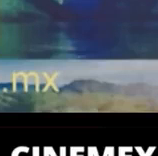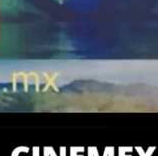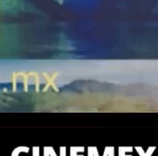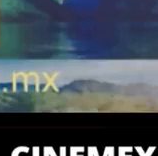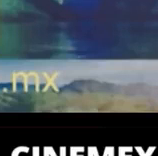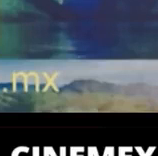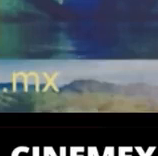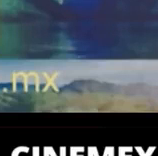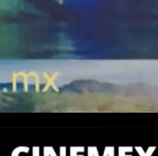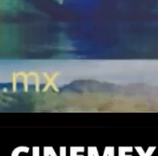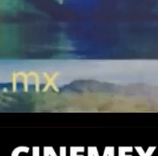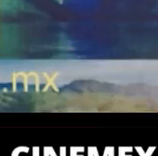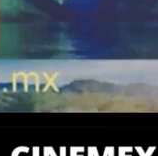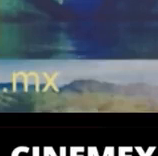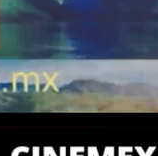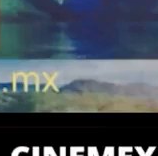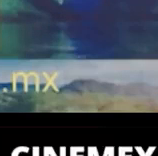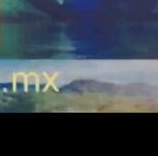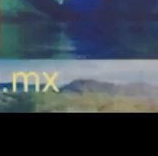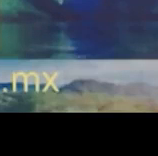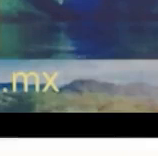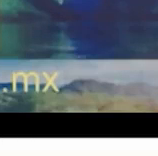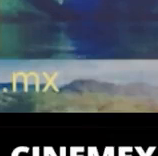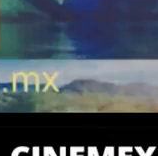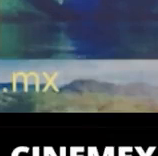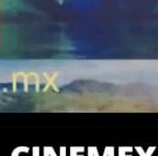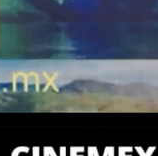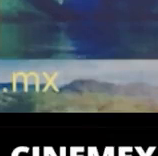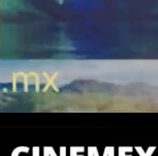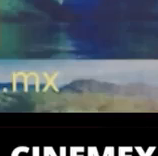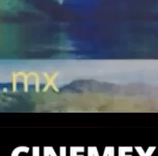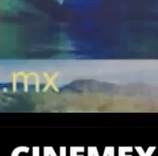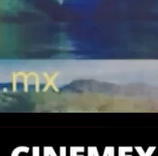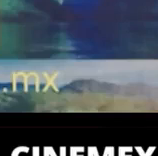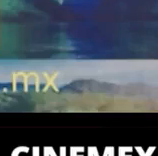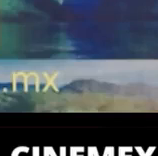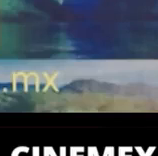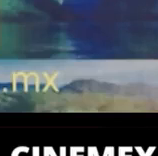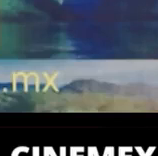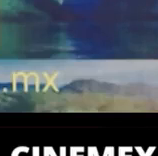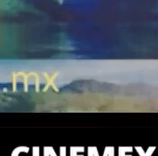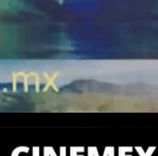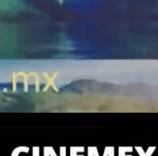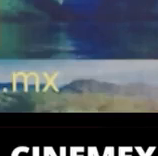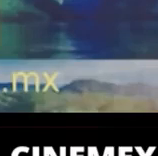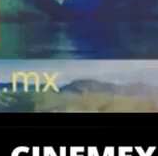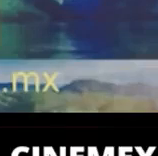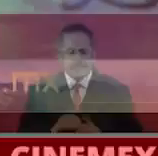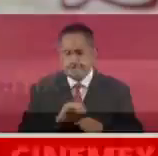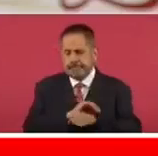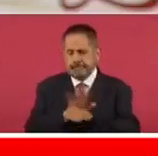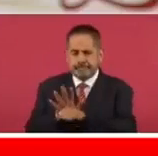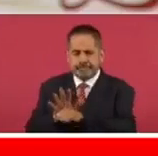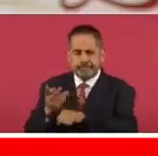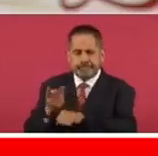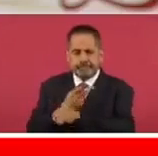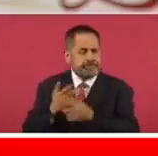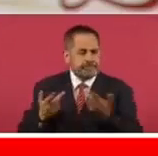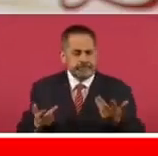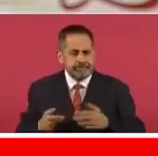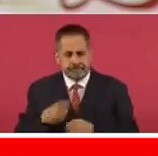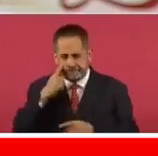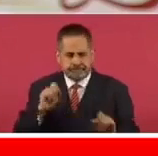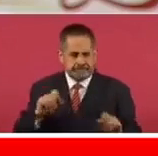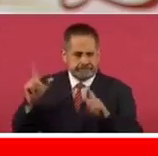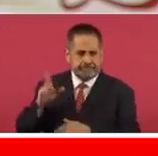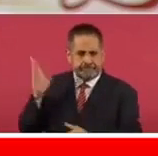lo menos de la semana pasada a esta que estamos entrando. Escuchemos a su secretario. Vemos la primera imagen,